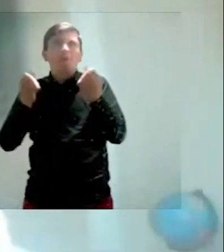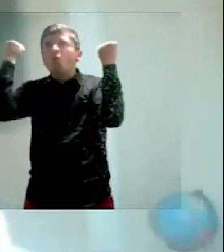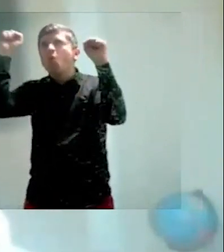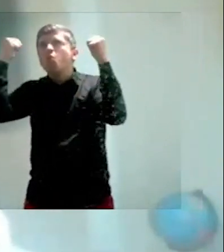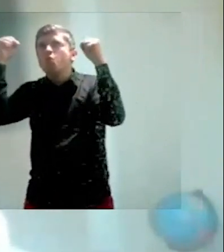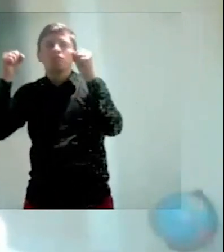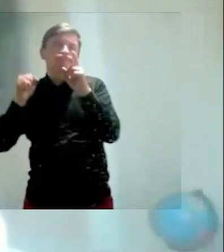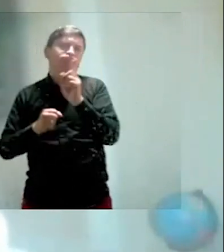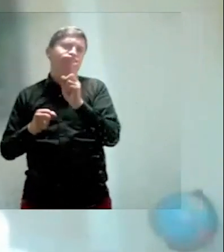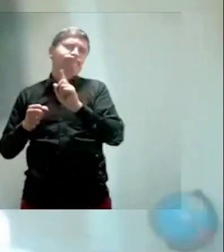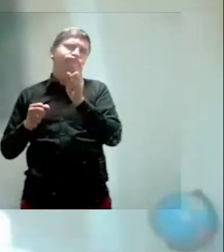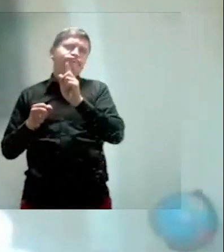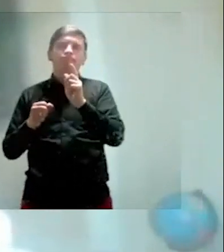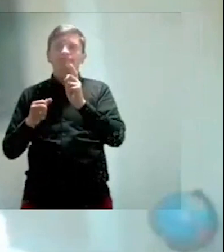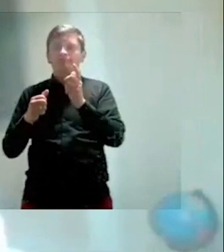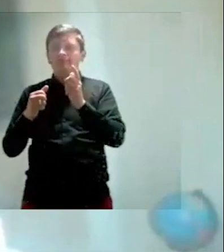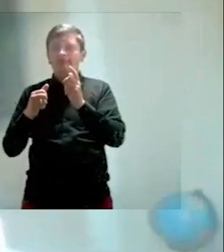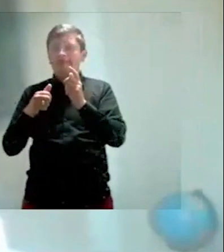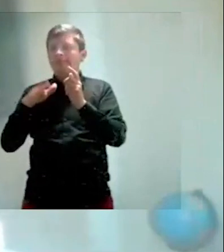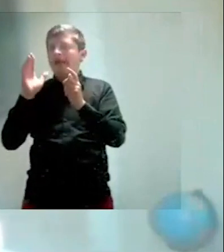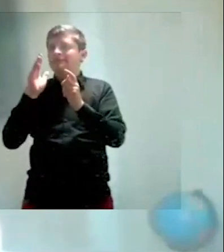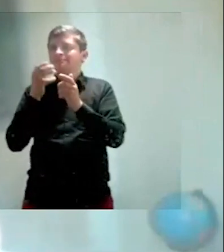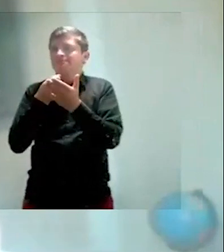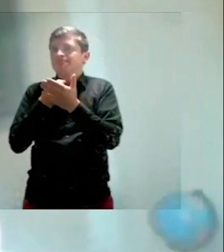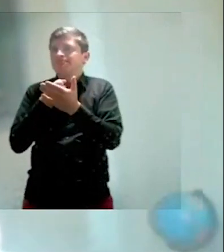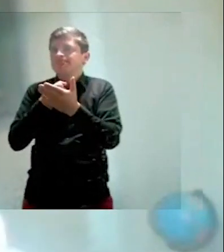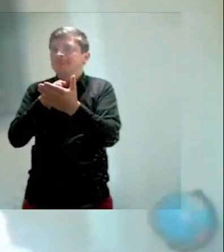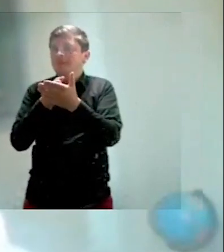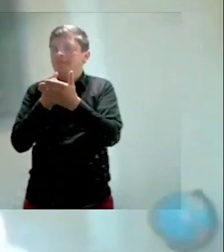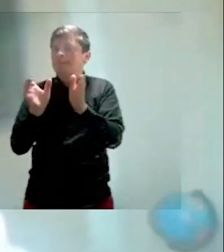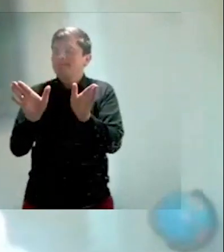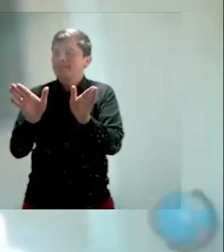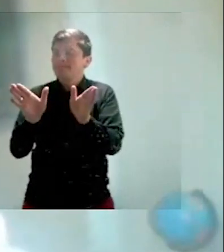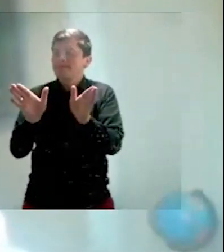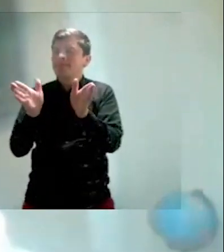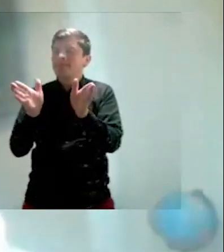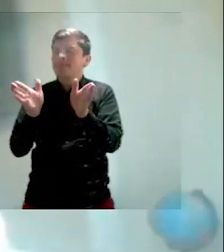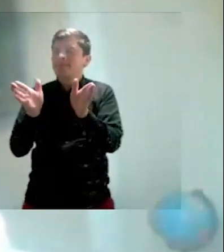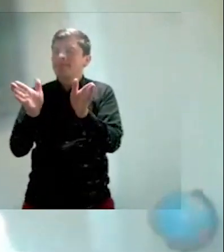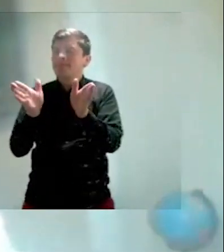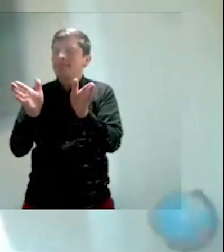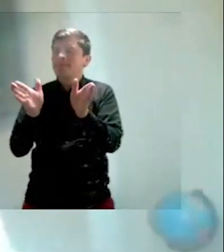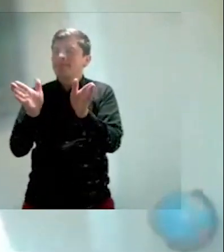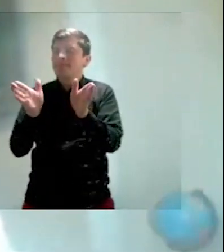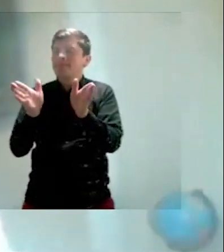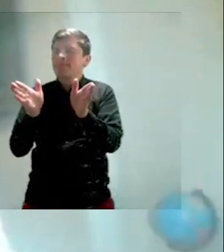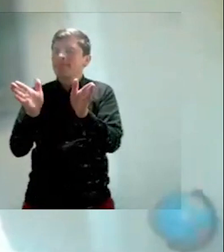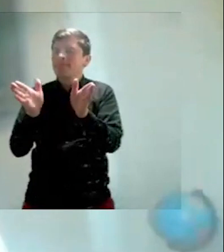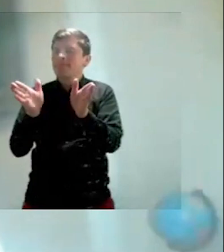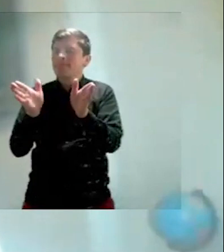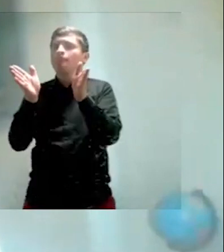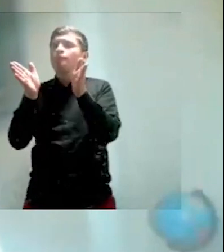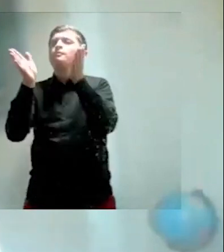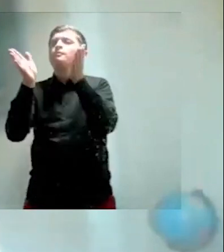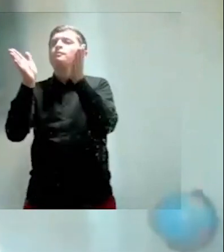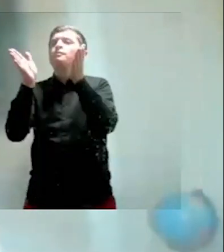poco chuleado, digamos, en materia de evolución y desarrollo de la tutela. Habrá casos en que digamos